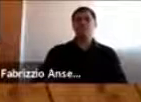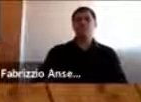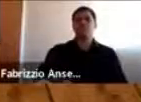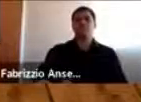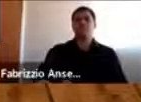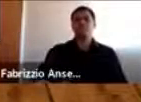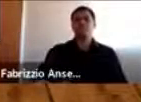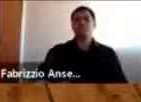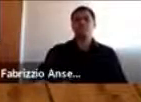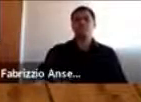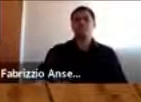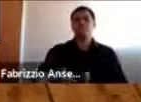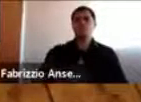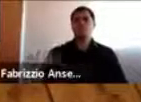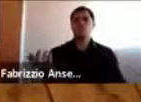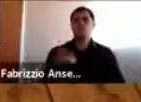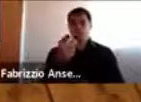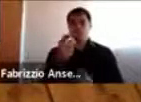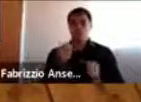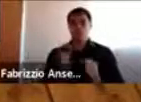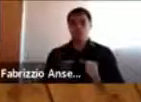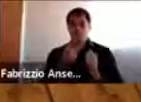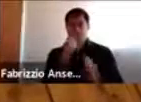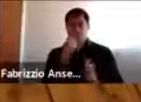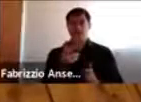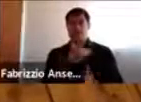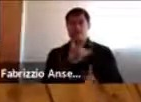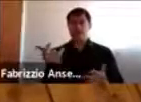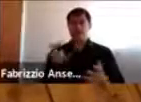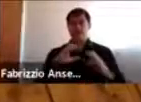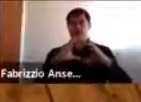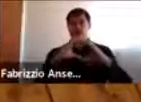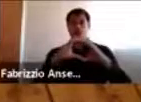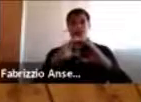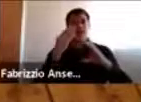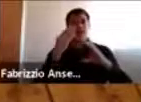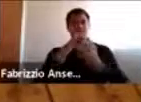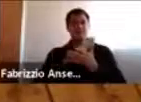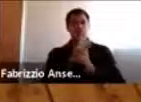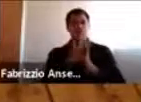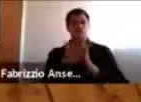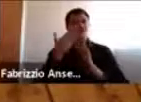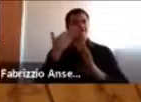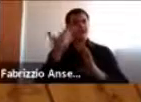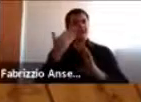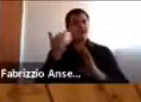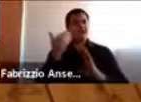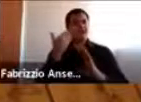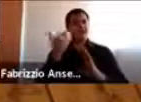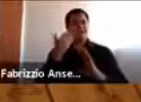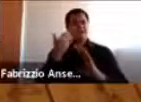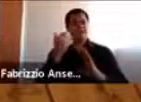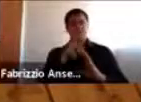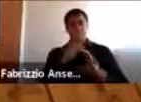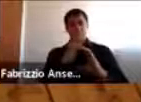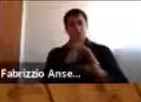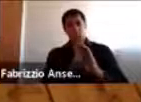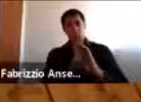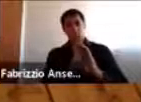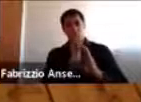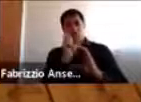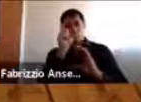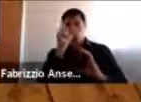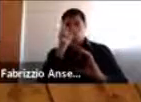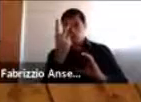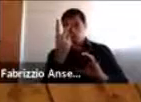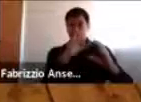como ustedes pueden ver aquí el reloj está casi completamente blanco y estos dos círculos están casi completamente rojos esto es el